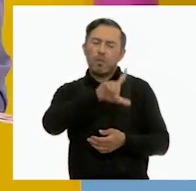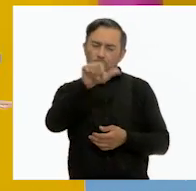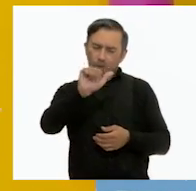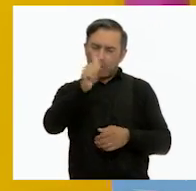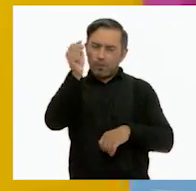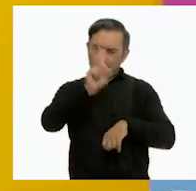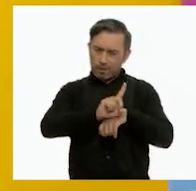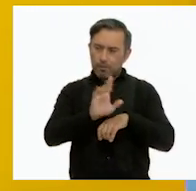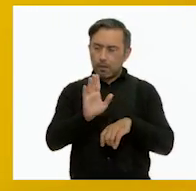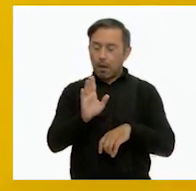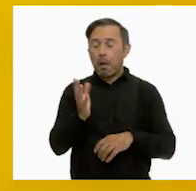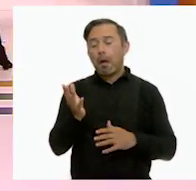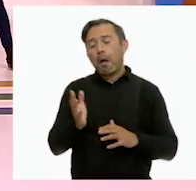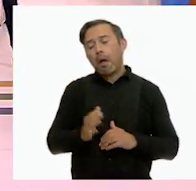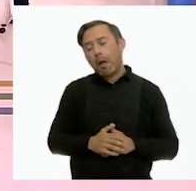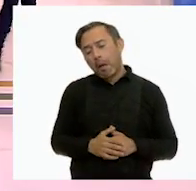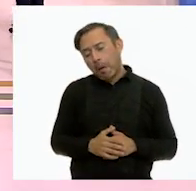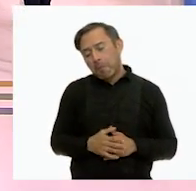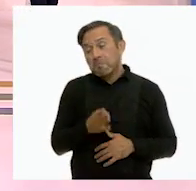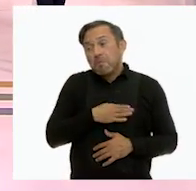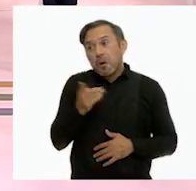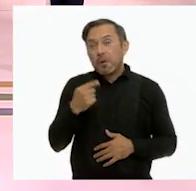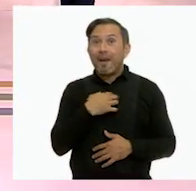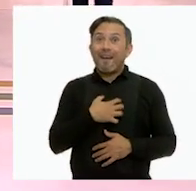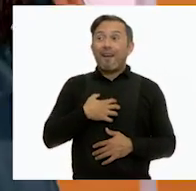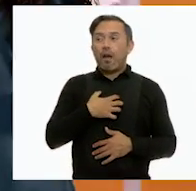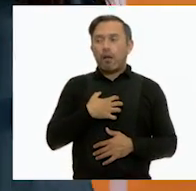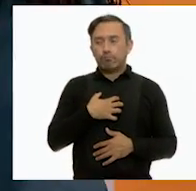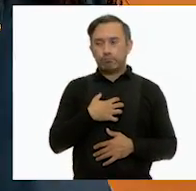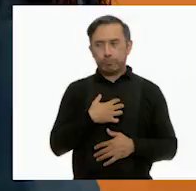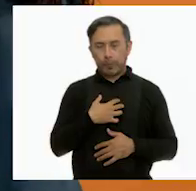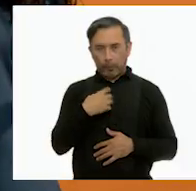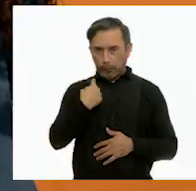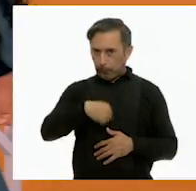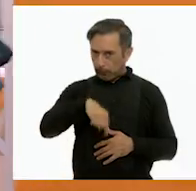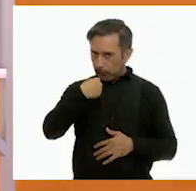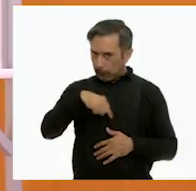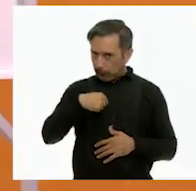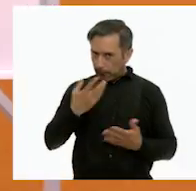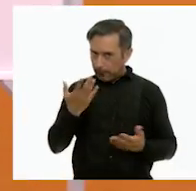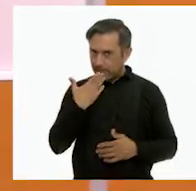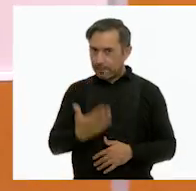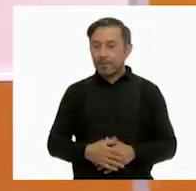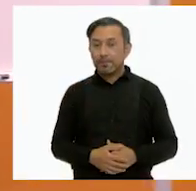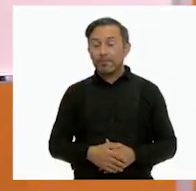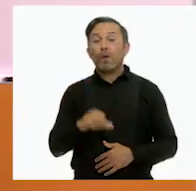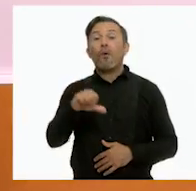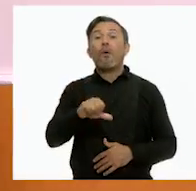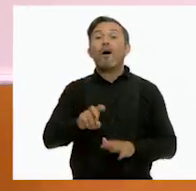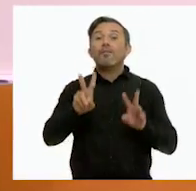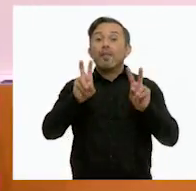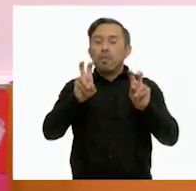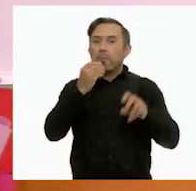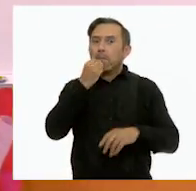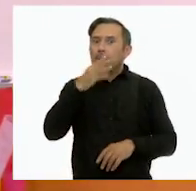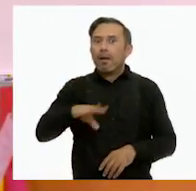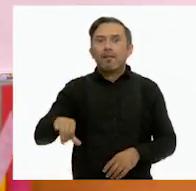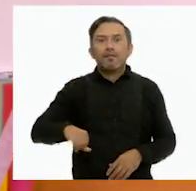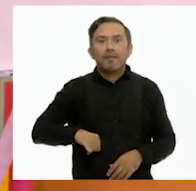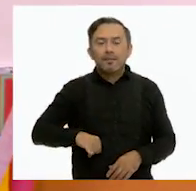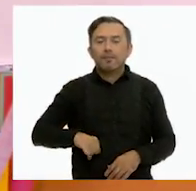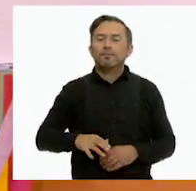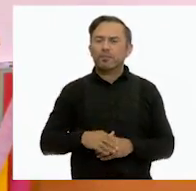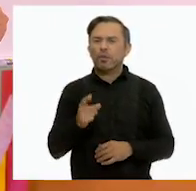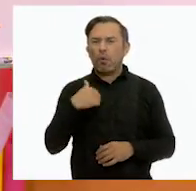bien. Me había emocionado. No te preocupes. Lo que vamos a hacer el día de hoy va a ser algo súper interesante, porque